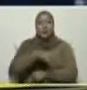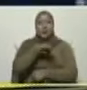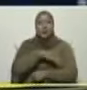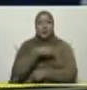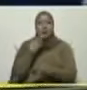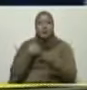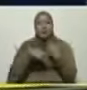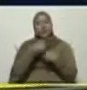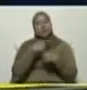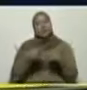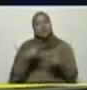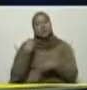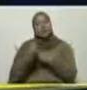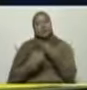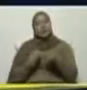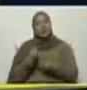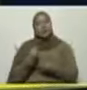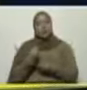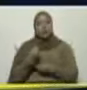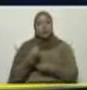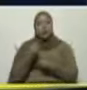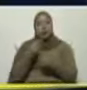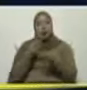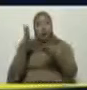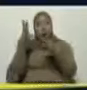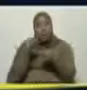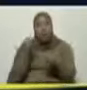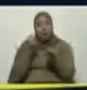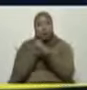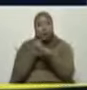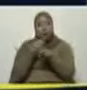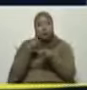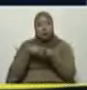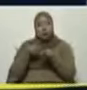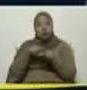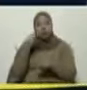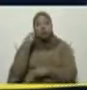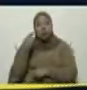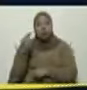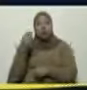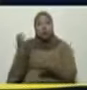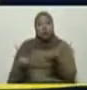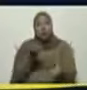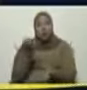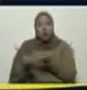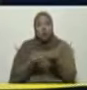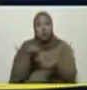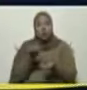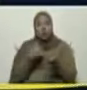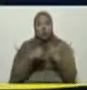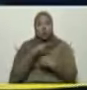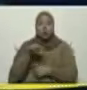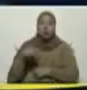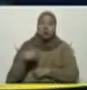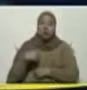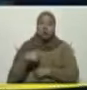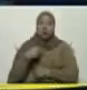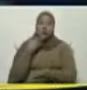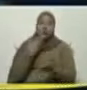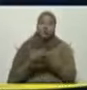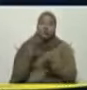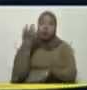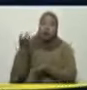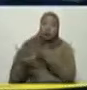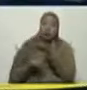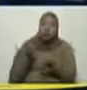Pero si ese carbón que está inerte apagado oscuro usted lo pone bajo el fuego sagrado ese